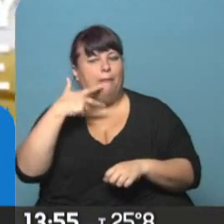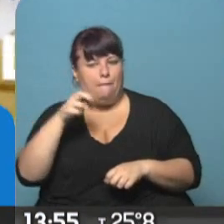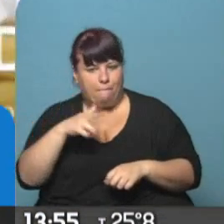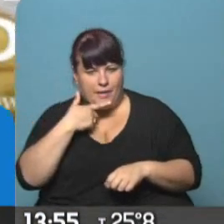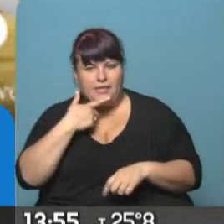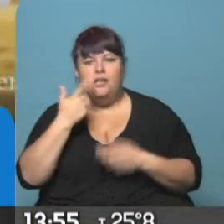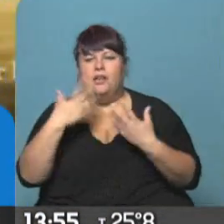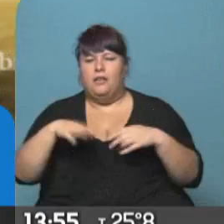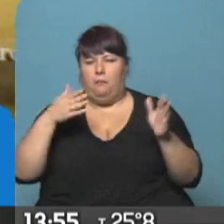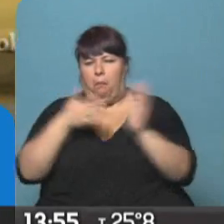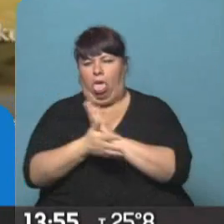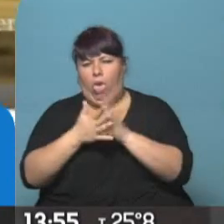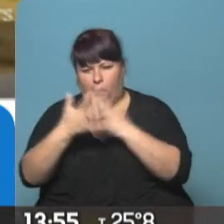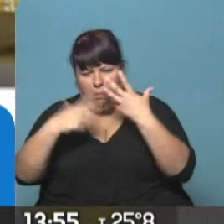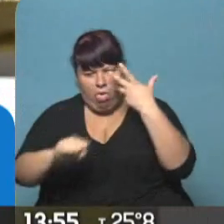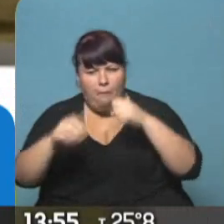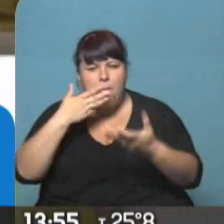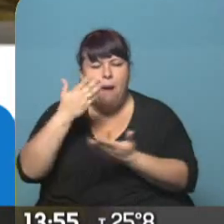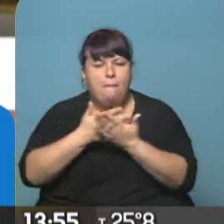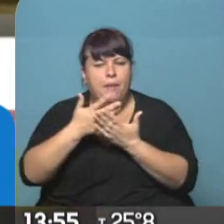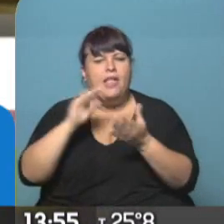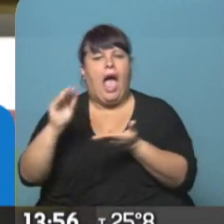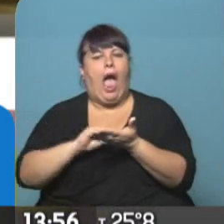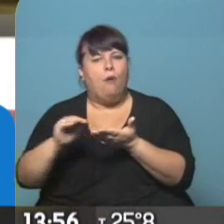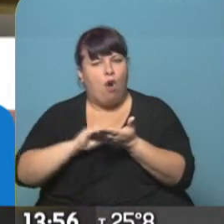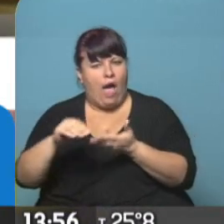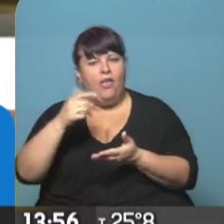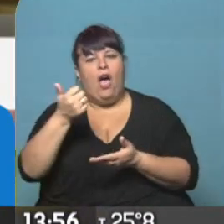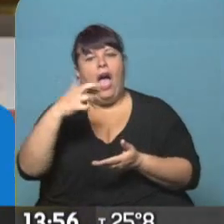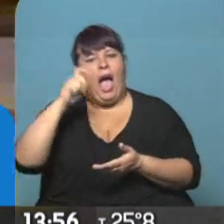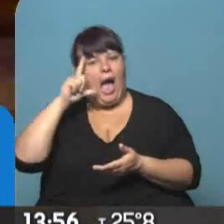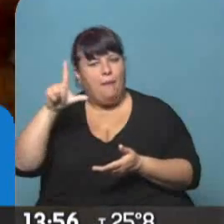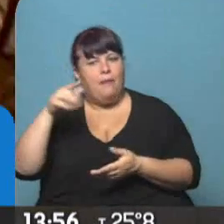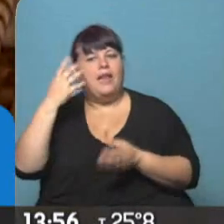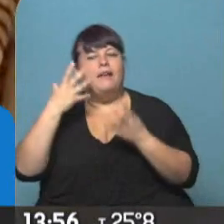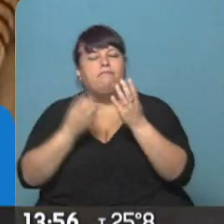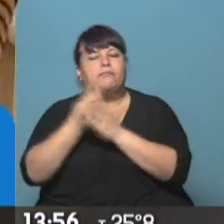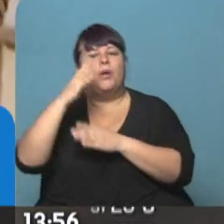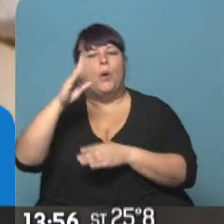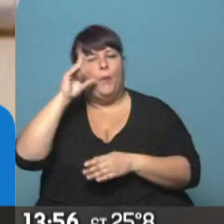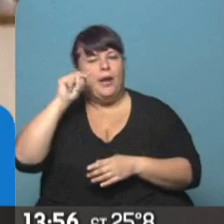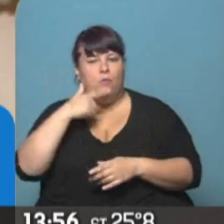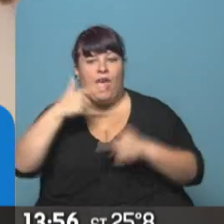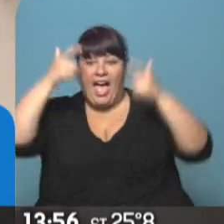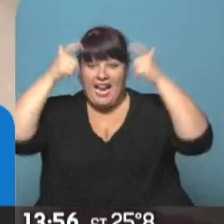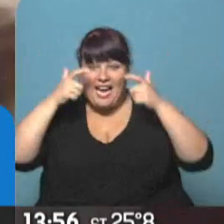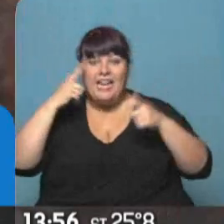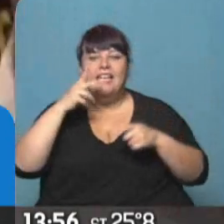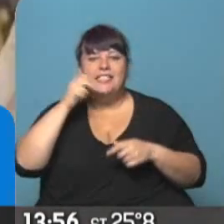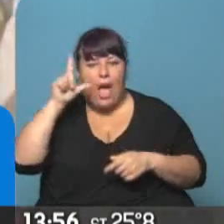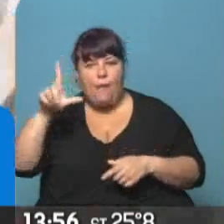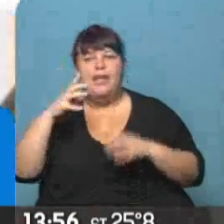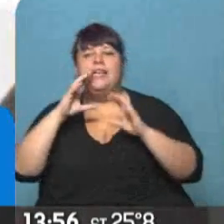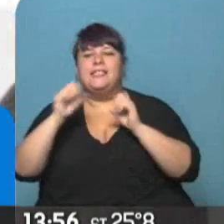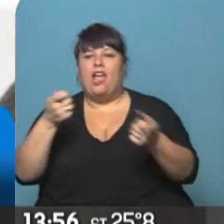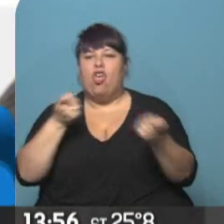de mega filtraciones de documentos del estudio de abogados appleby creado en bermudas la reina isabel el secretario de